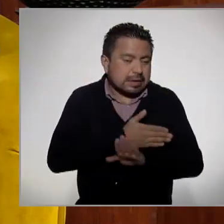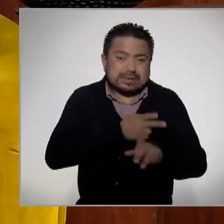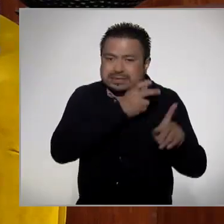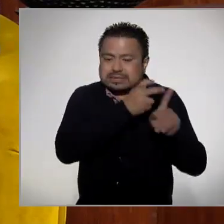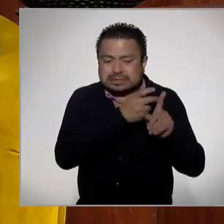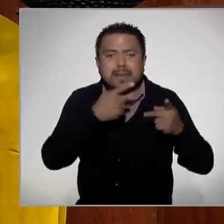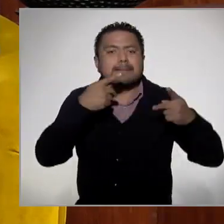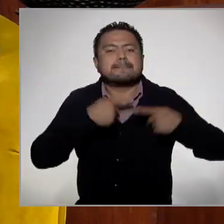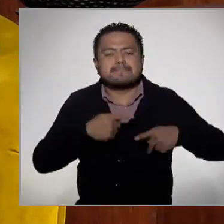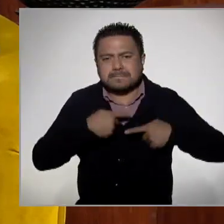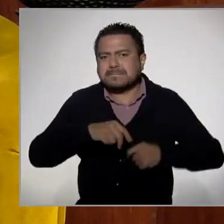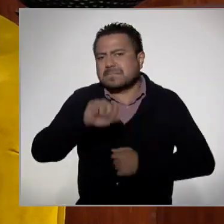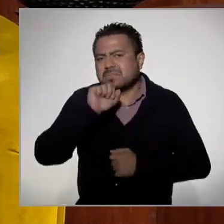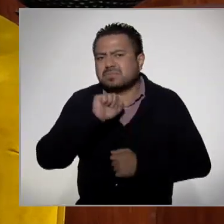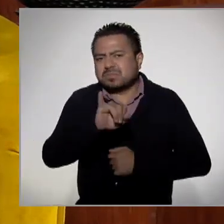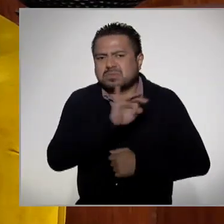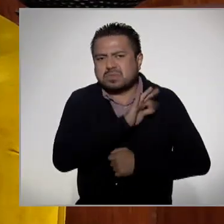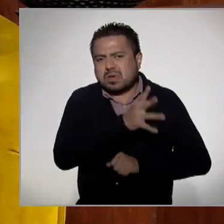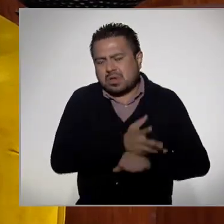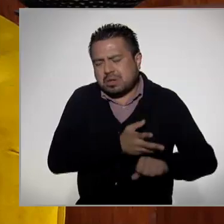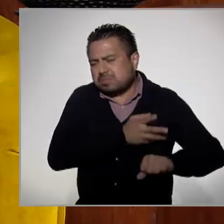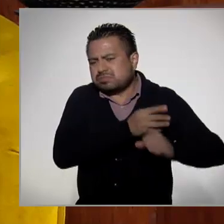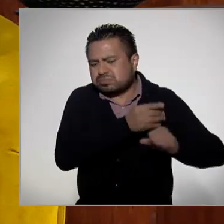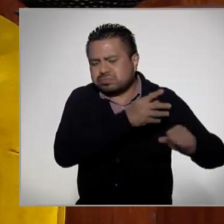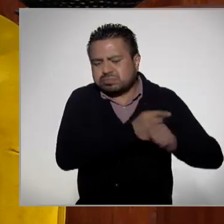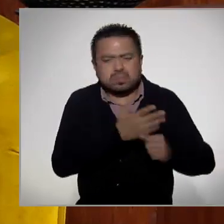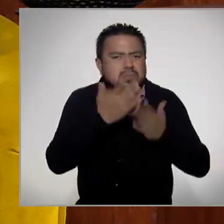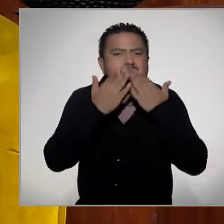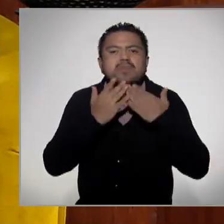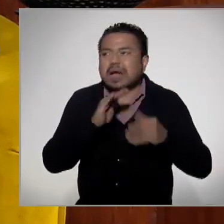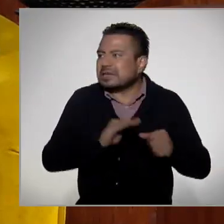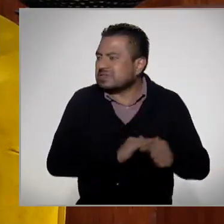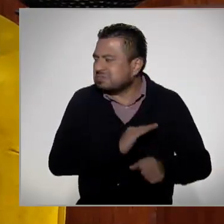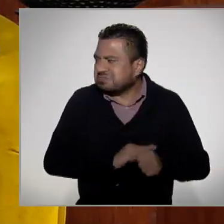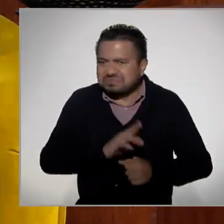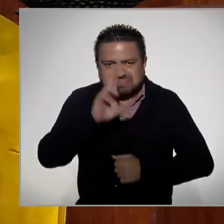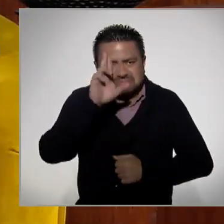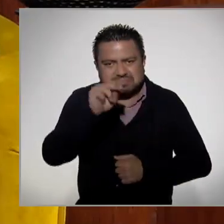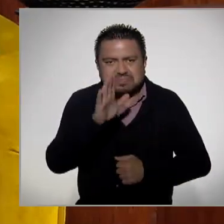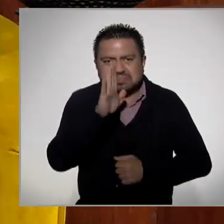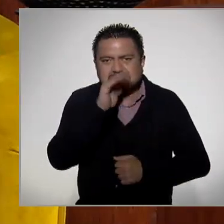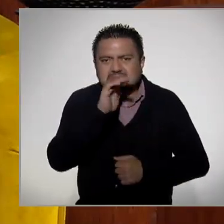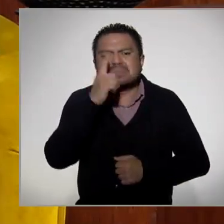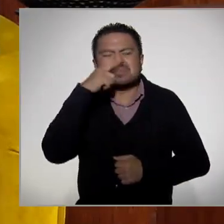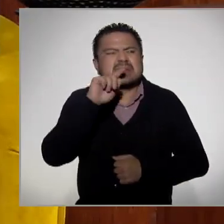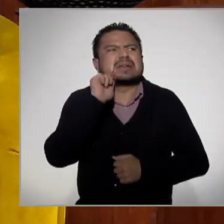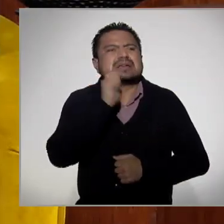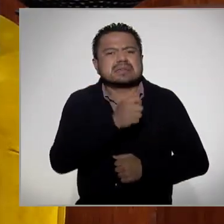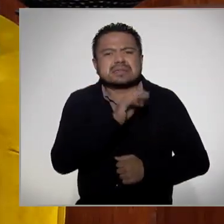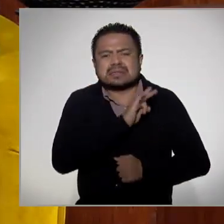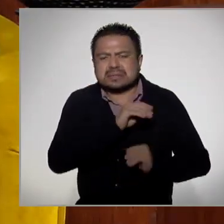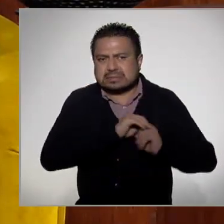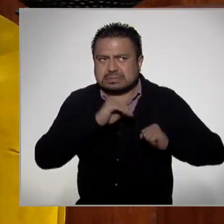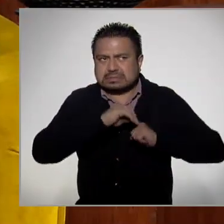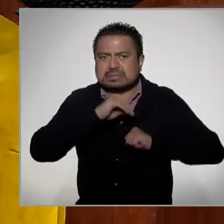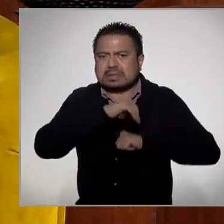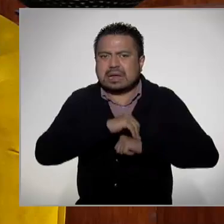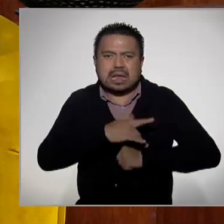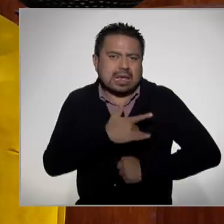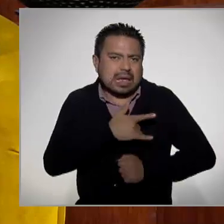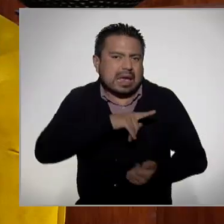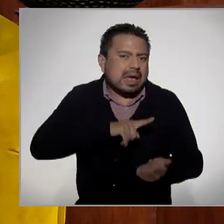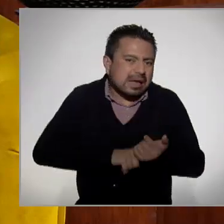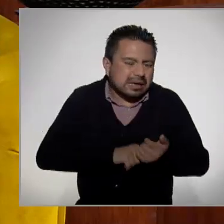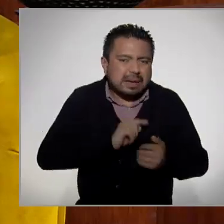ese individuo los mecanismos compensatorios no van a ser suficientes para elevar el gasto cardíaco es decir